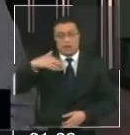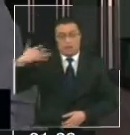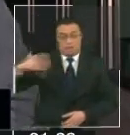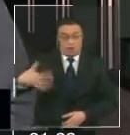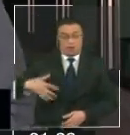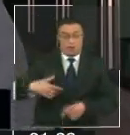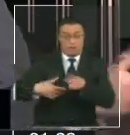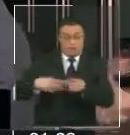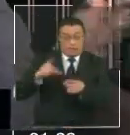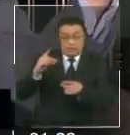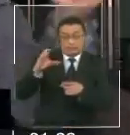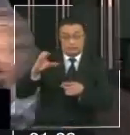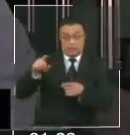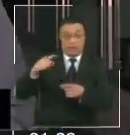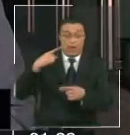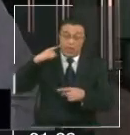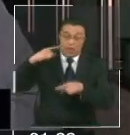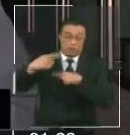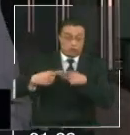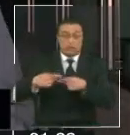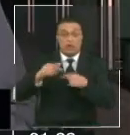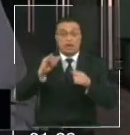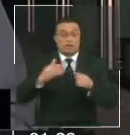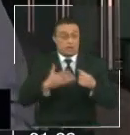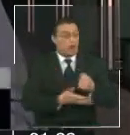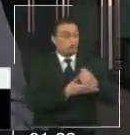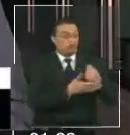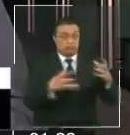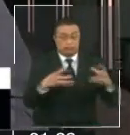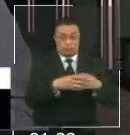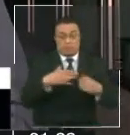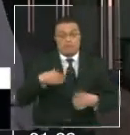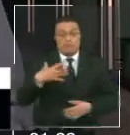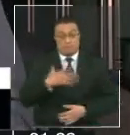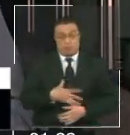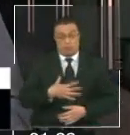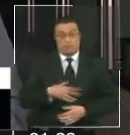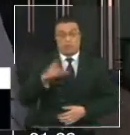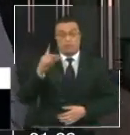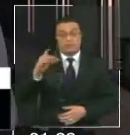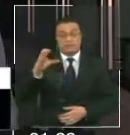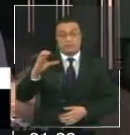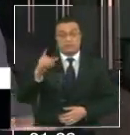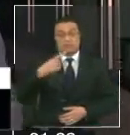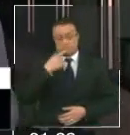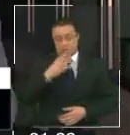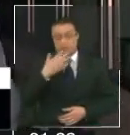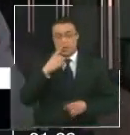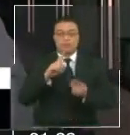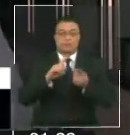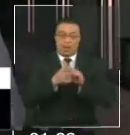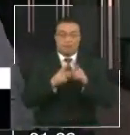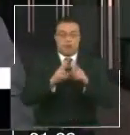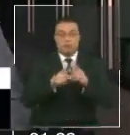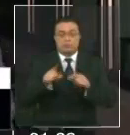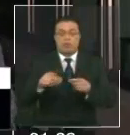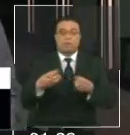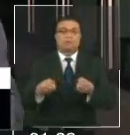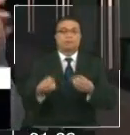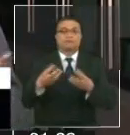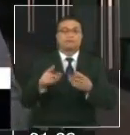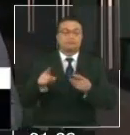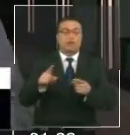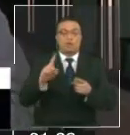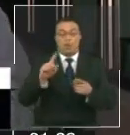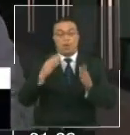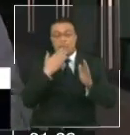importantísimo que tuvo la DC en la historia de Chile y en los gobiernos de la Concertación, a mí me gustaría que la DC no se limitara a expresar matices, porque al final los matices son una modificación por